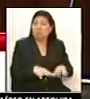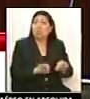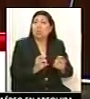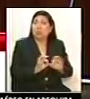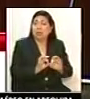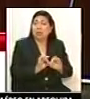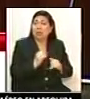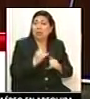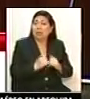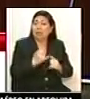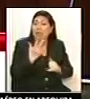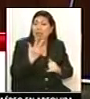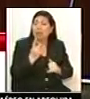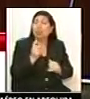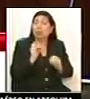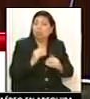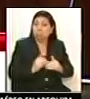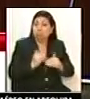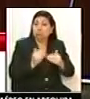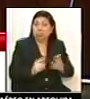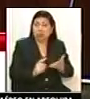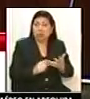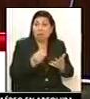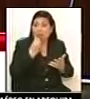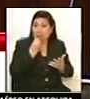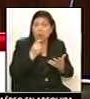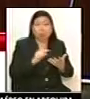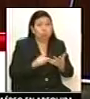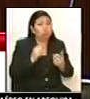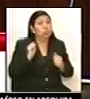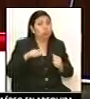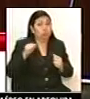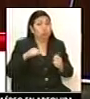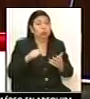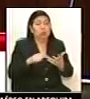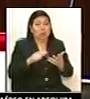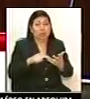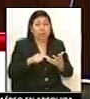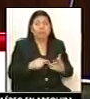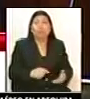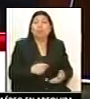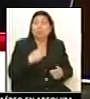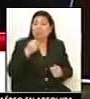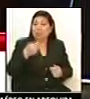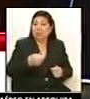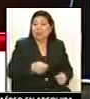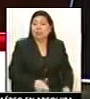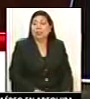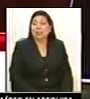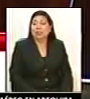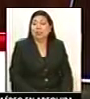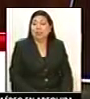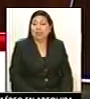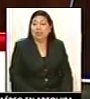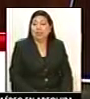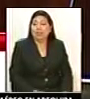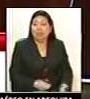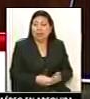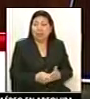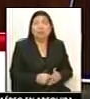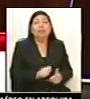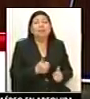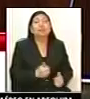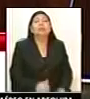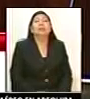se vencen el 31 y que hay que prorrogarlas. Los alimentos, una de ellas, por supuesto. El tema de la devolución a las adquisiciones de donaciones del